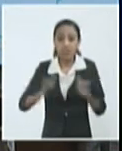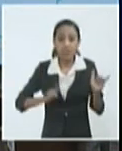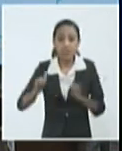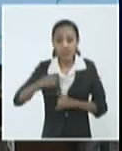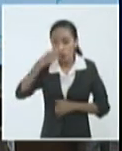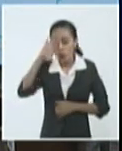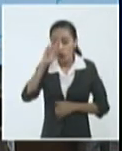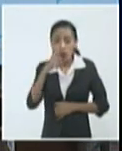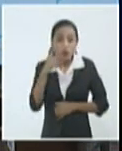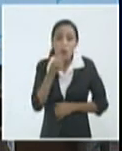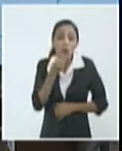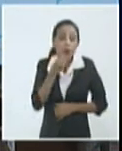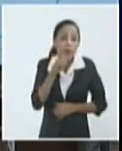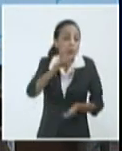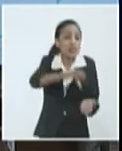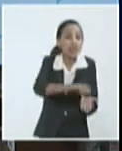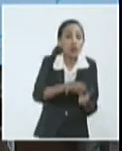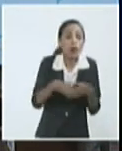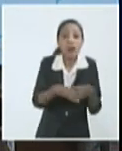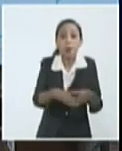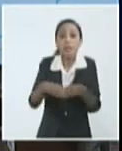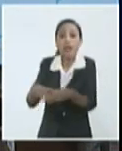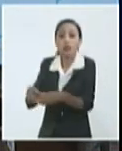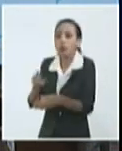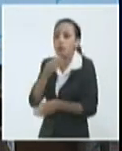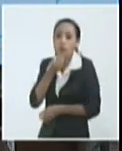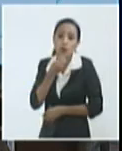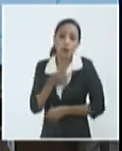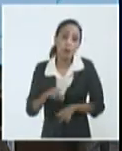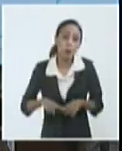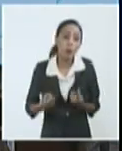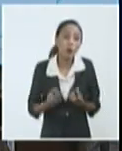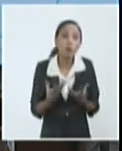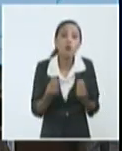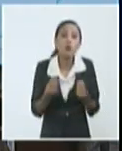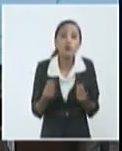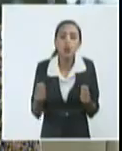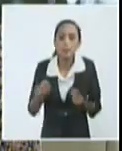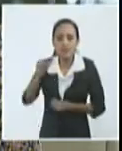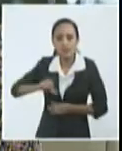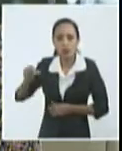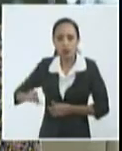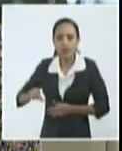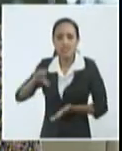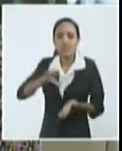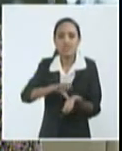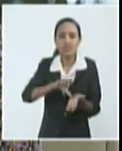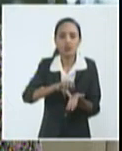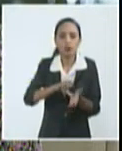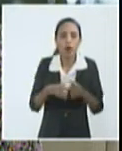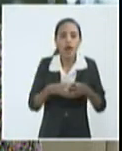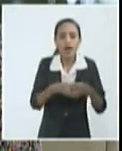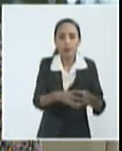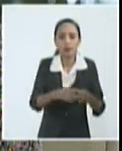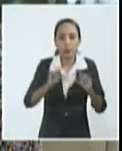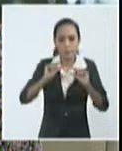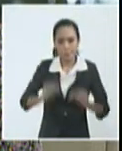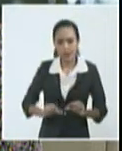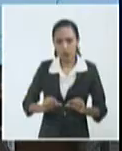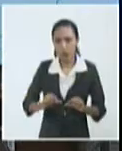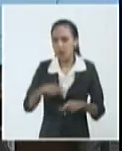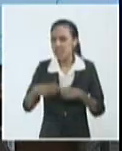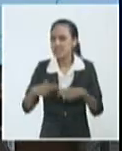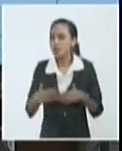todos en centros de aislamiento porque sobrepasaba la capacidad de nuestros centros de aislamiento y tuvieron que ir a la cuarentena